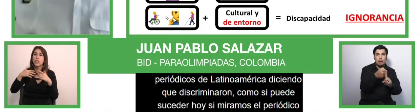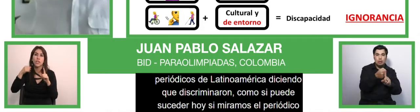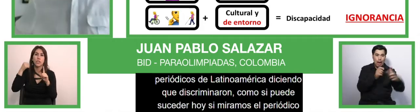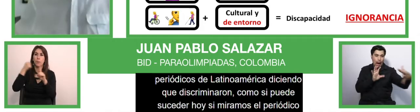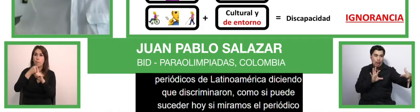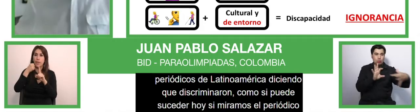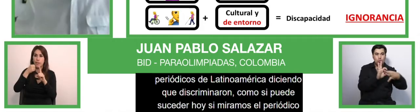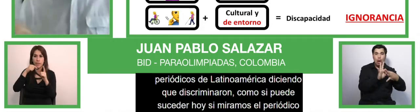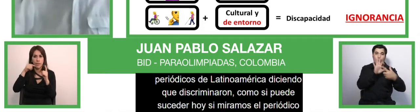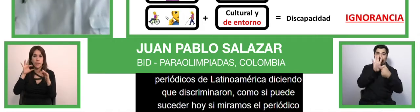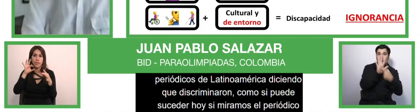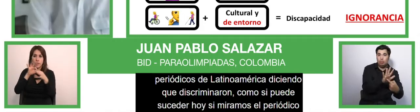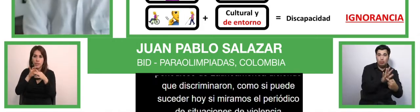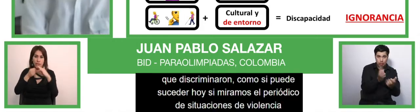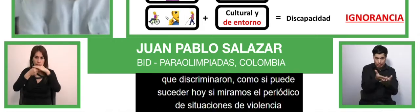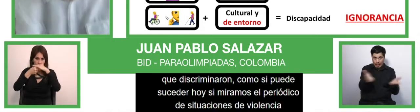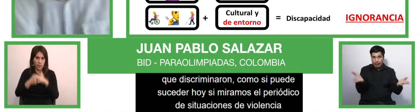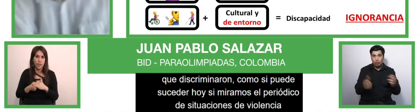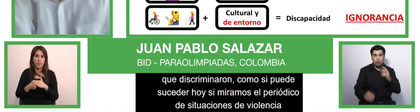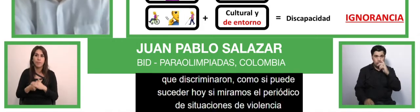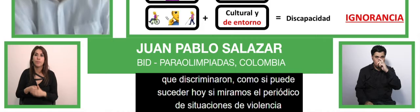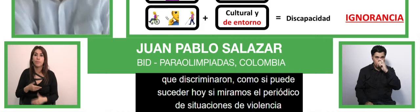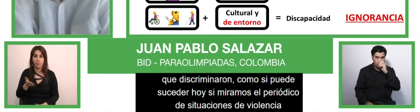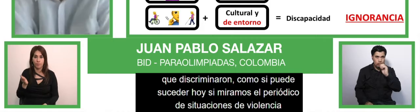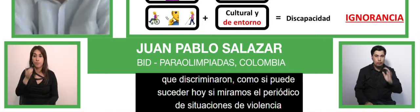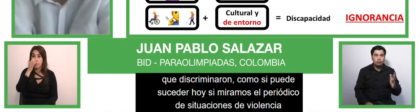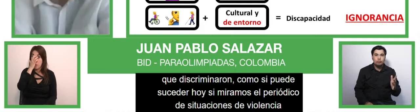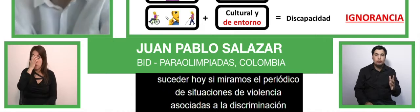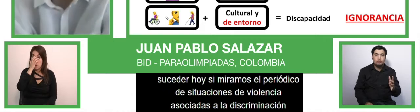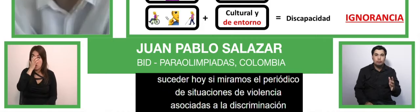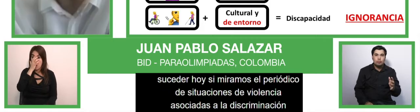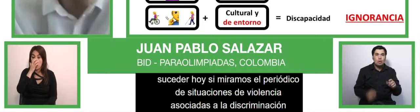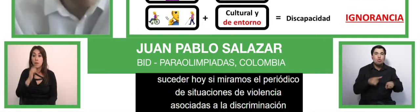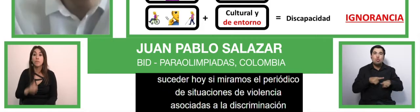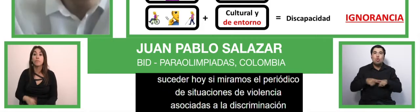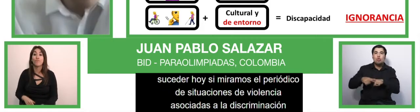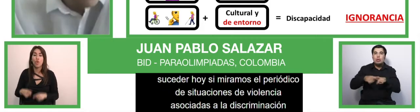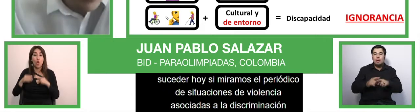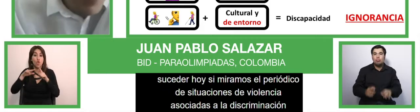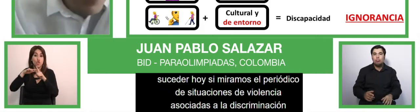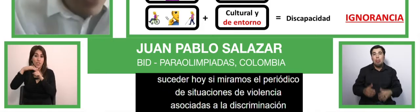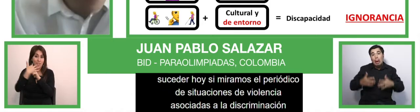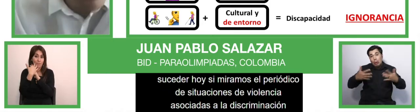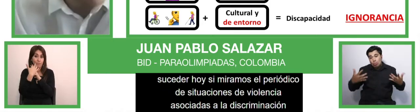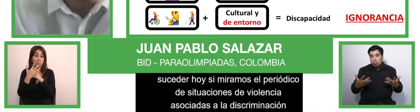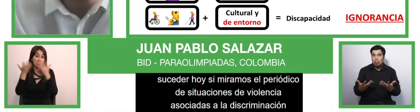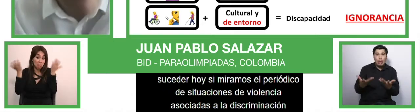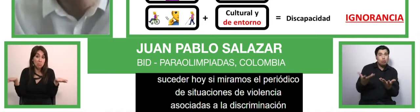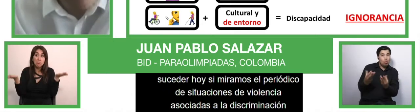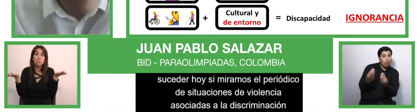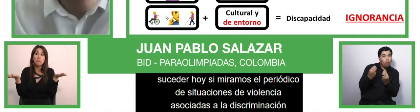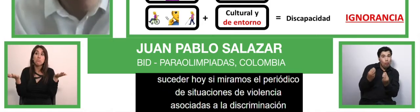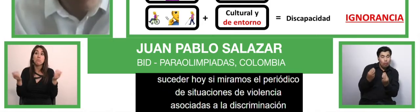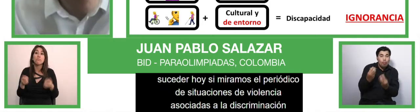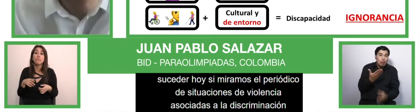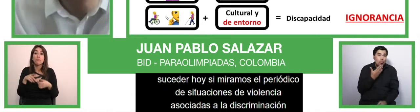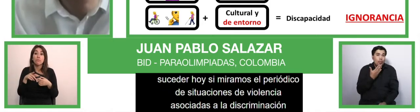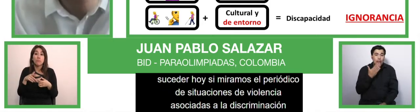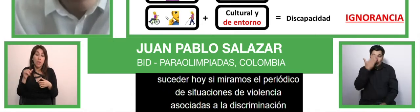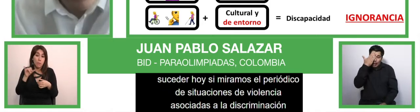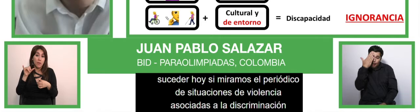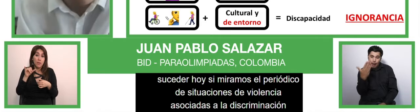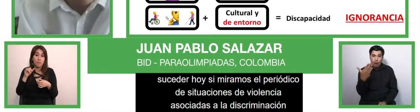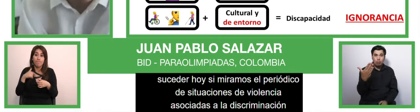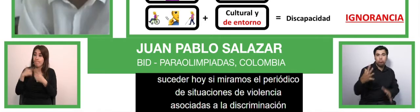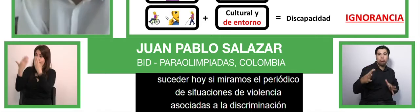a la discriminación de estos otros colectivos sociales. Entonces, pues eso está muy bueno, pero es malo también al mismo tiempo